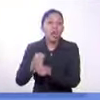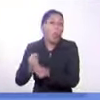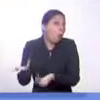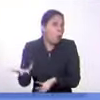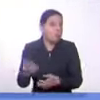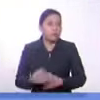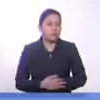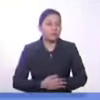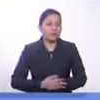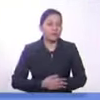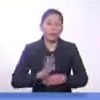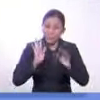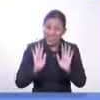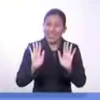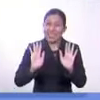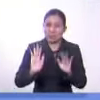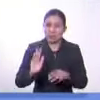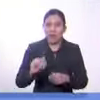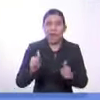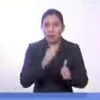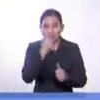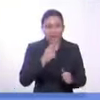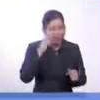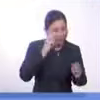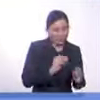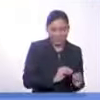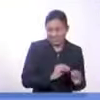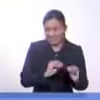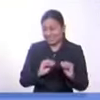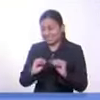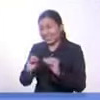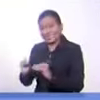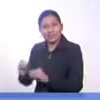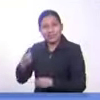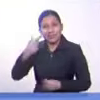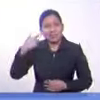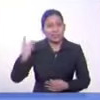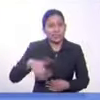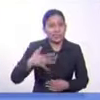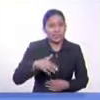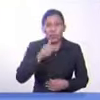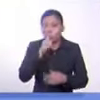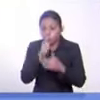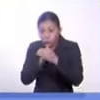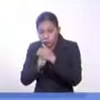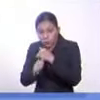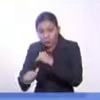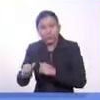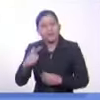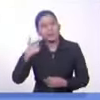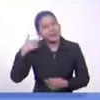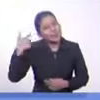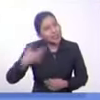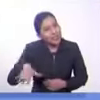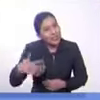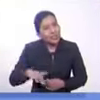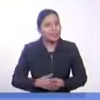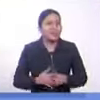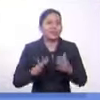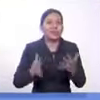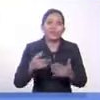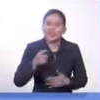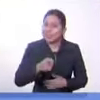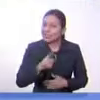Sin embargo, en la búsqueda de ese sueño, arriesgamos la vida cuando migramos de manera irregular, porque esa condición nos lleva a